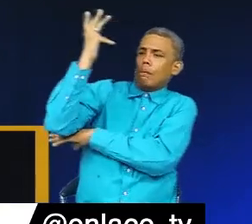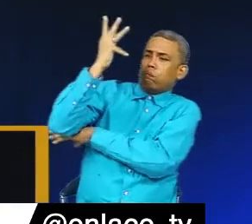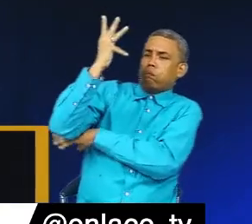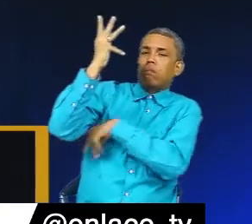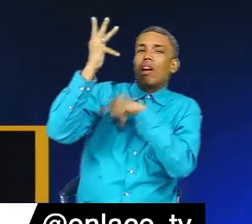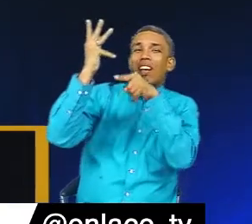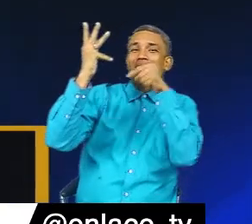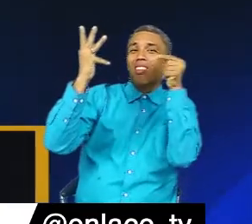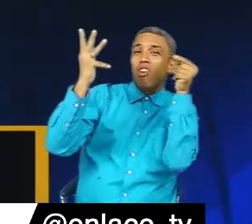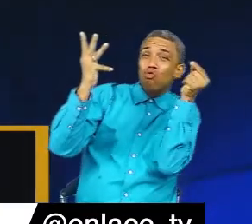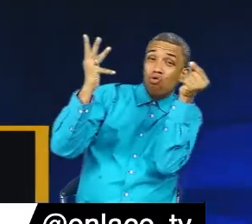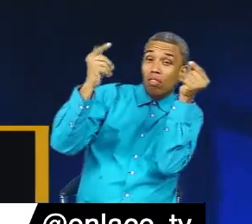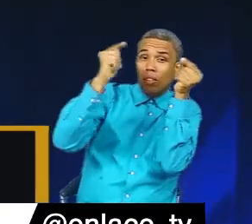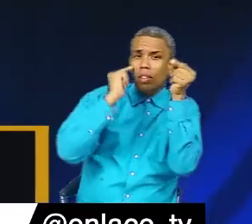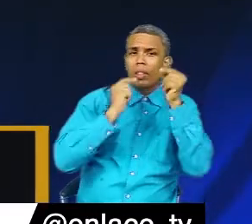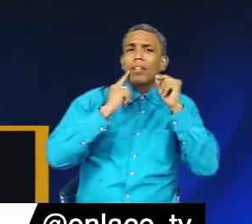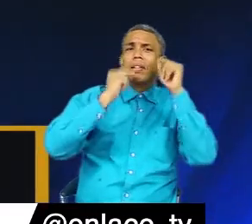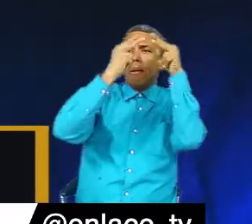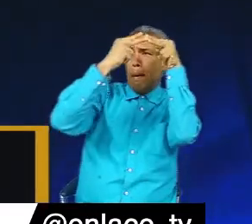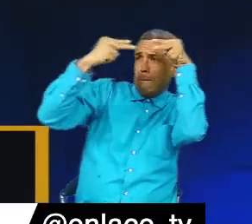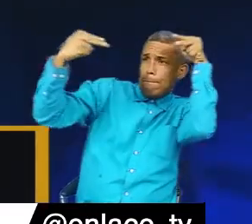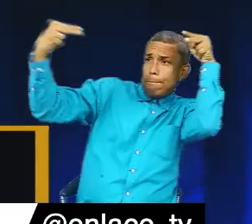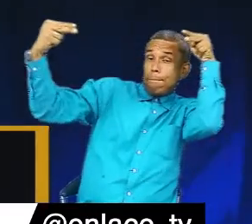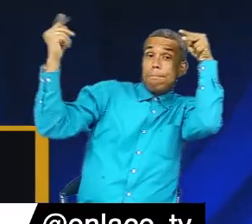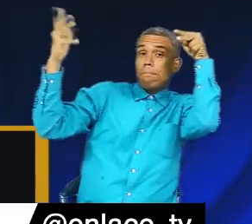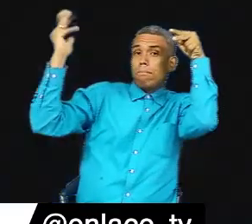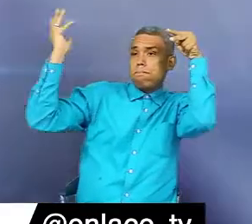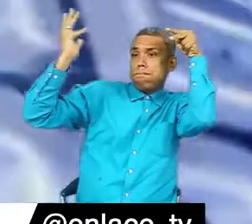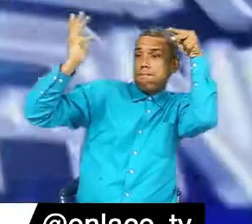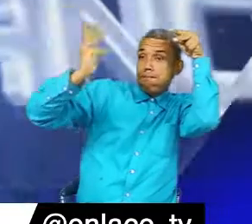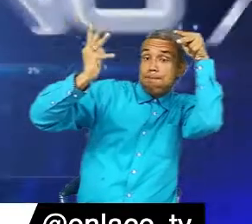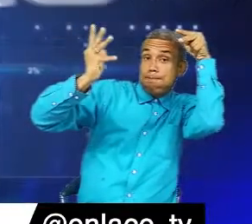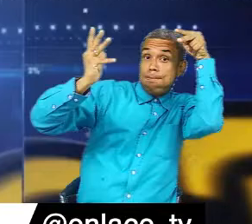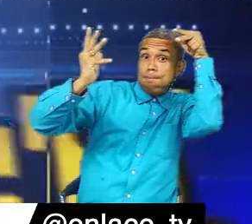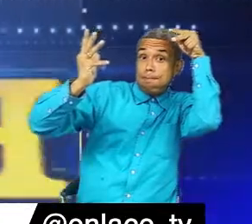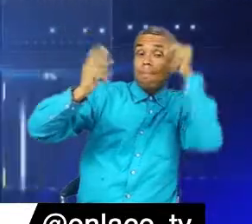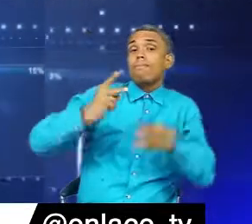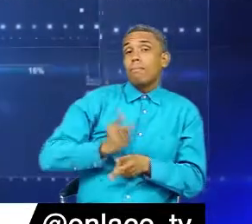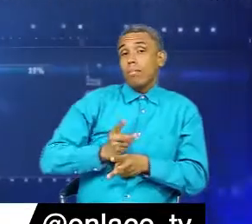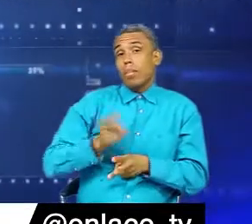Esperan intervención de autoridad competente para la tala del arbusto.